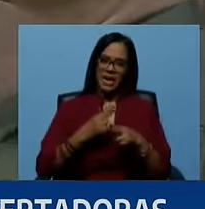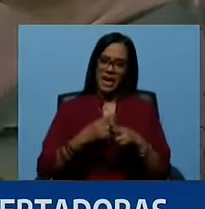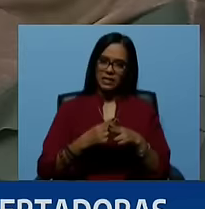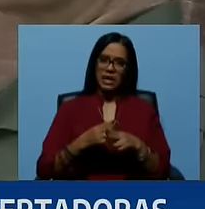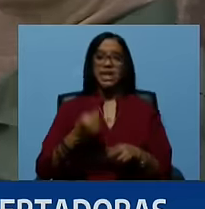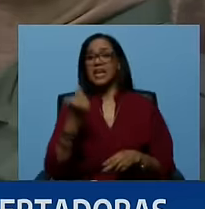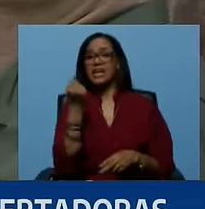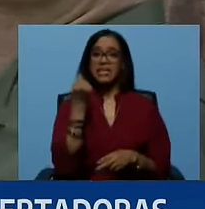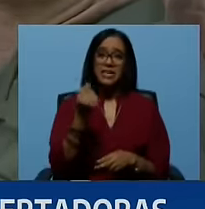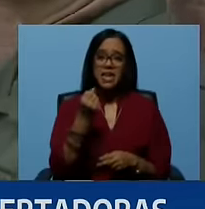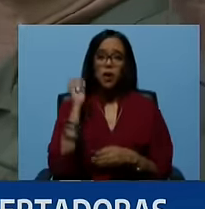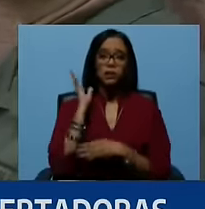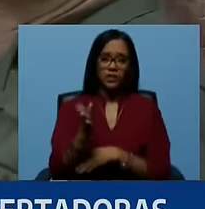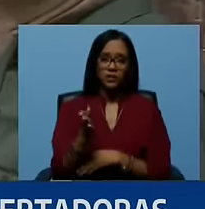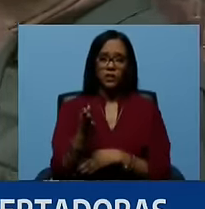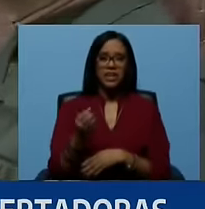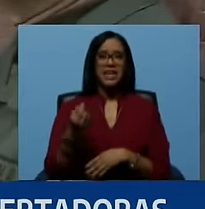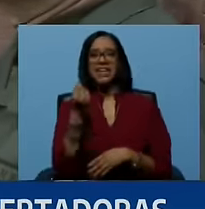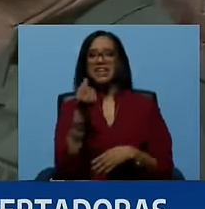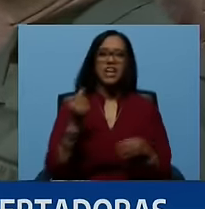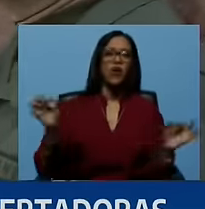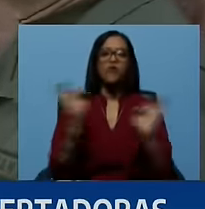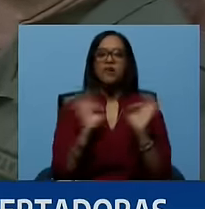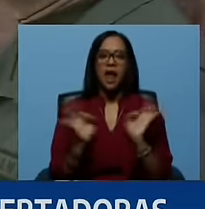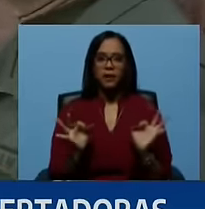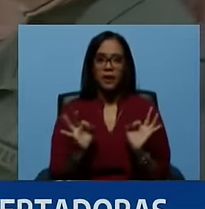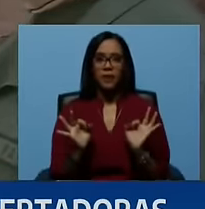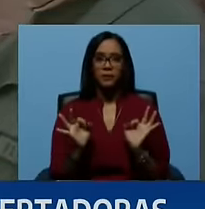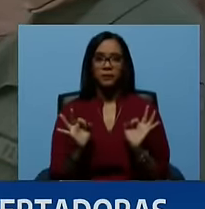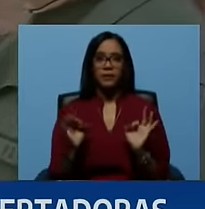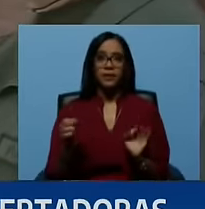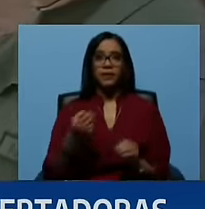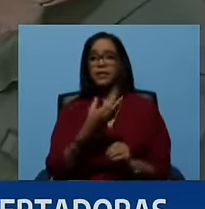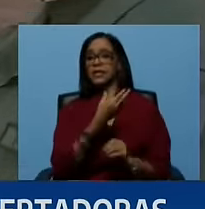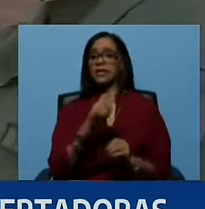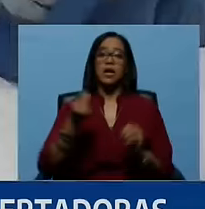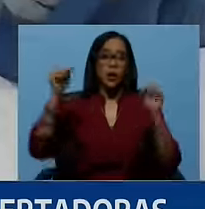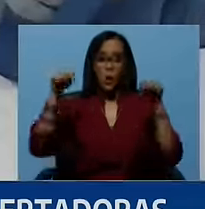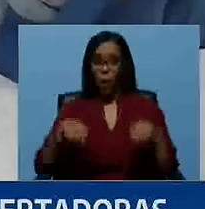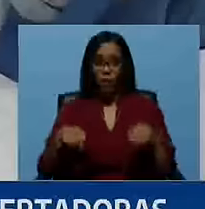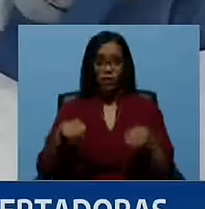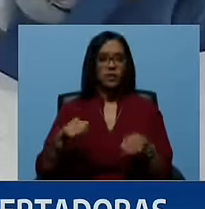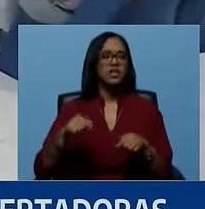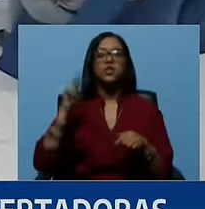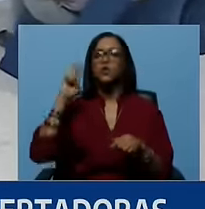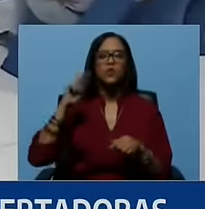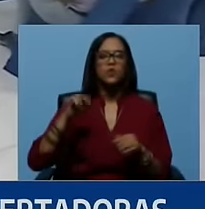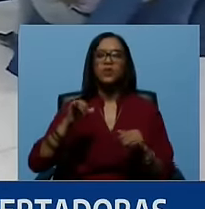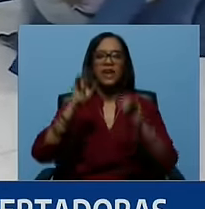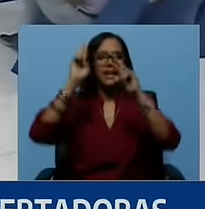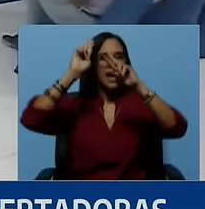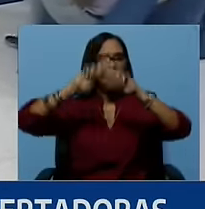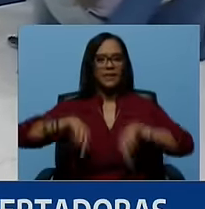sanciones ni con nada ni hoy Ni nunca Ni jamás no